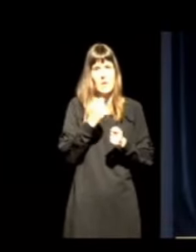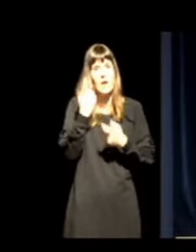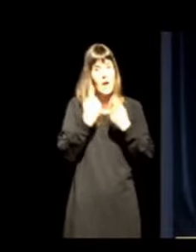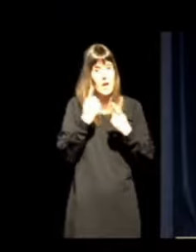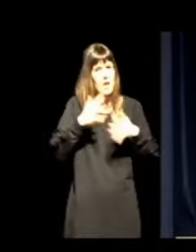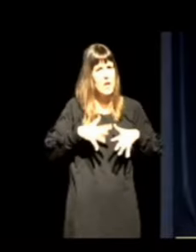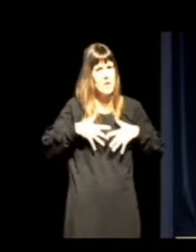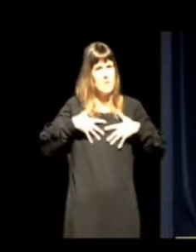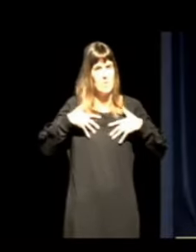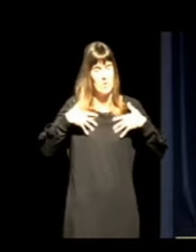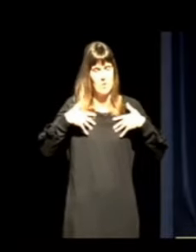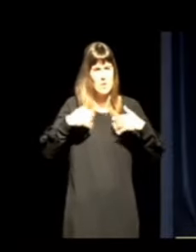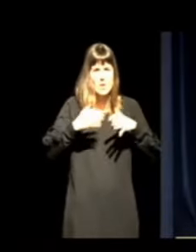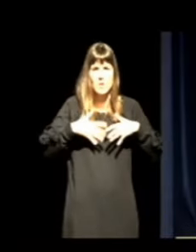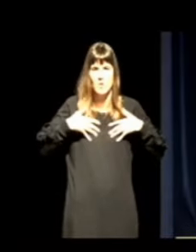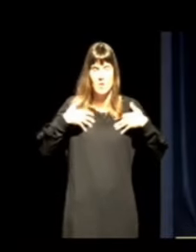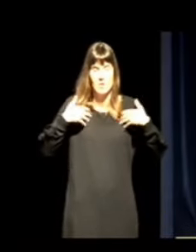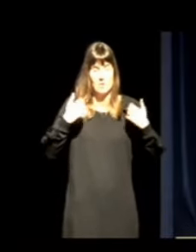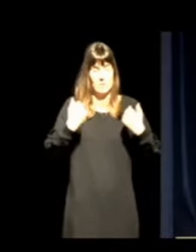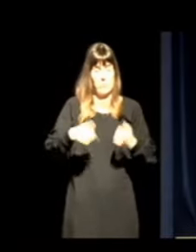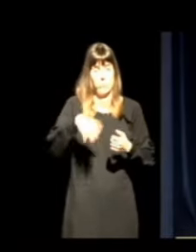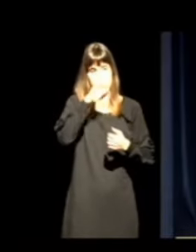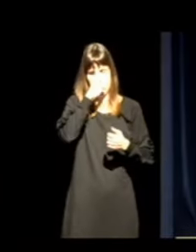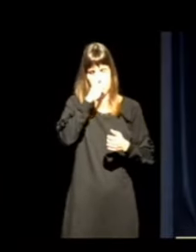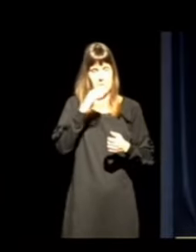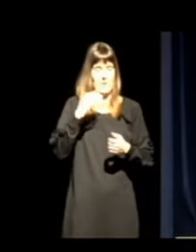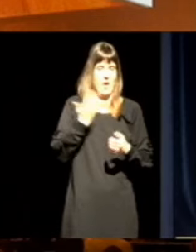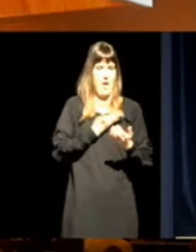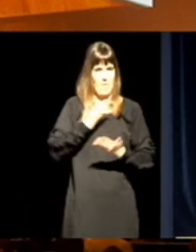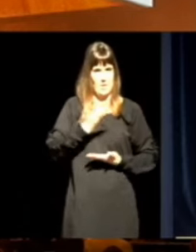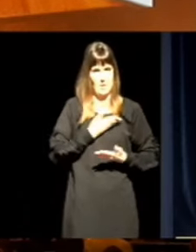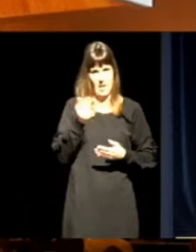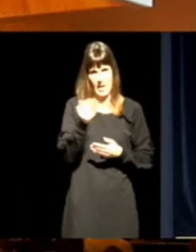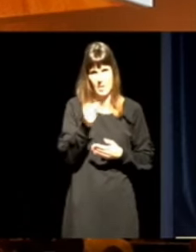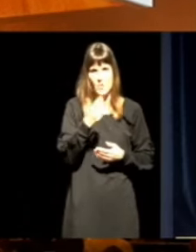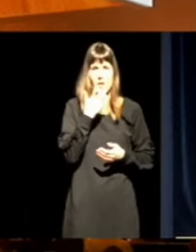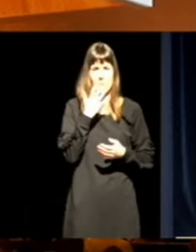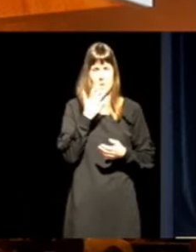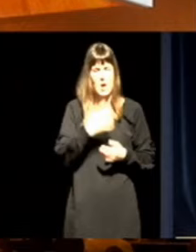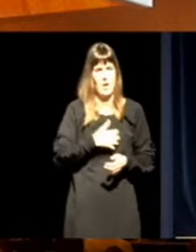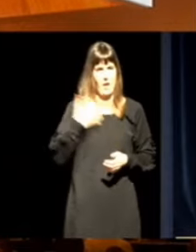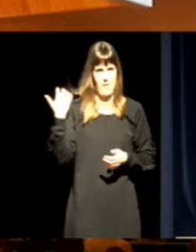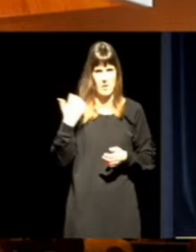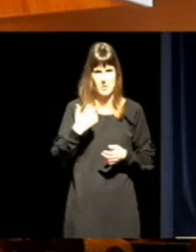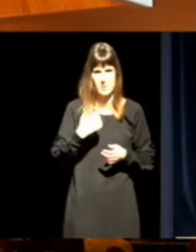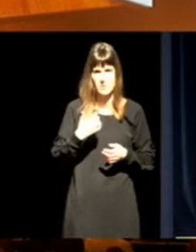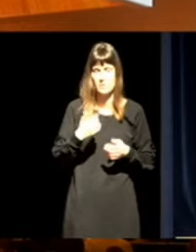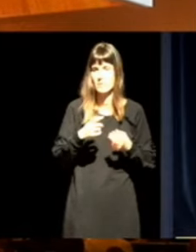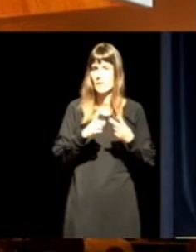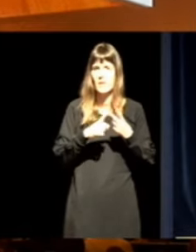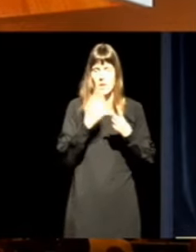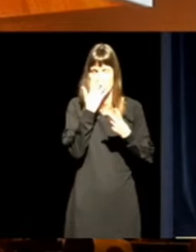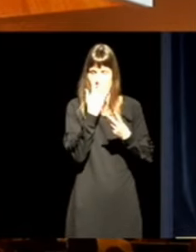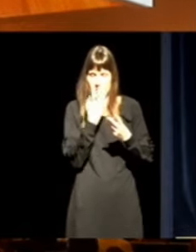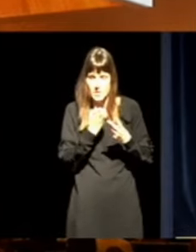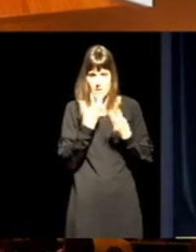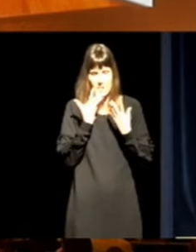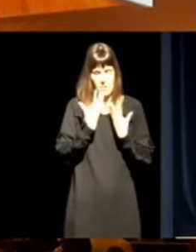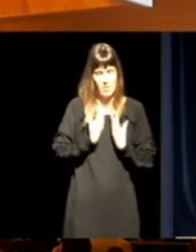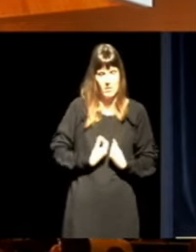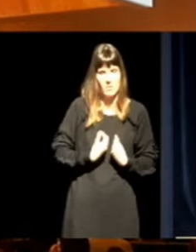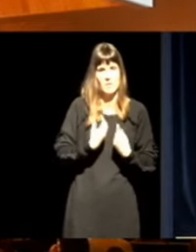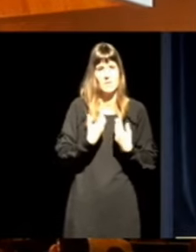emociones que nos hacen daño, como por ejemplo la rabia, como por ejemplo la tristeza.